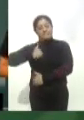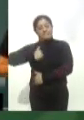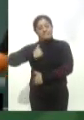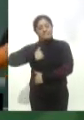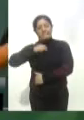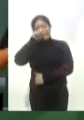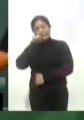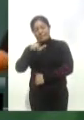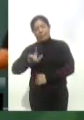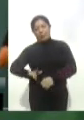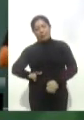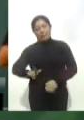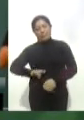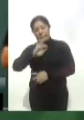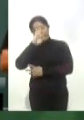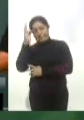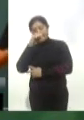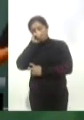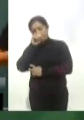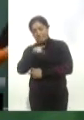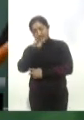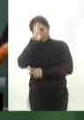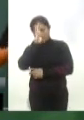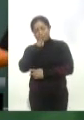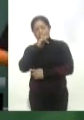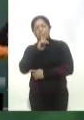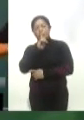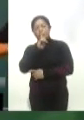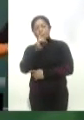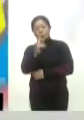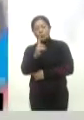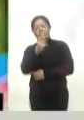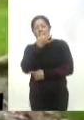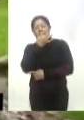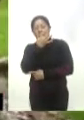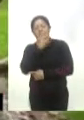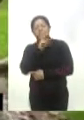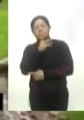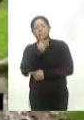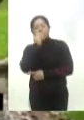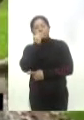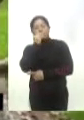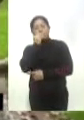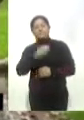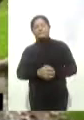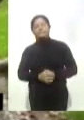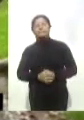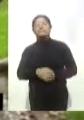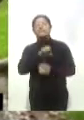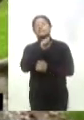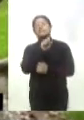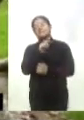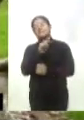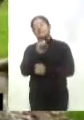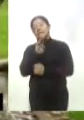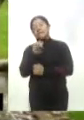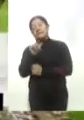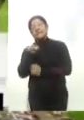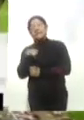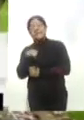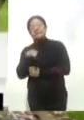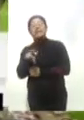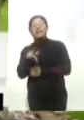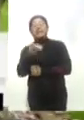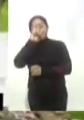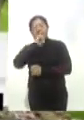dependencias del gobierno federal. A la misma hora se guardará un minuto de silencio. Esteban Moctezuma Barragán, secretario de Educación Pública, informará este